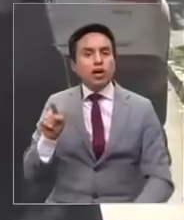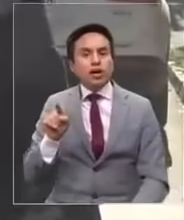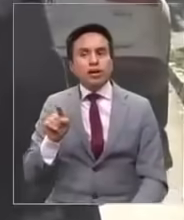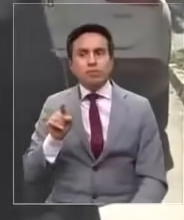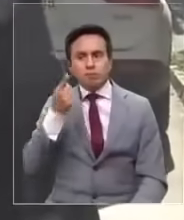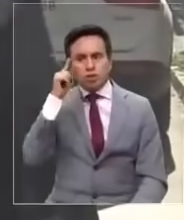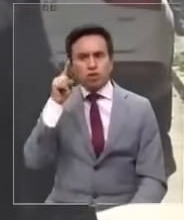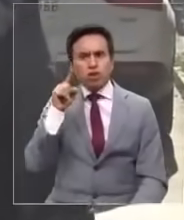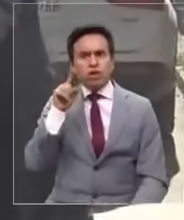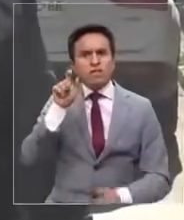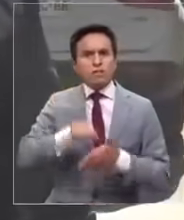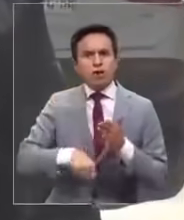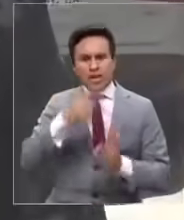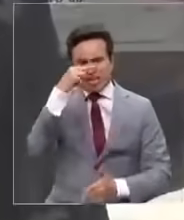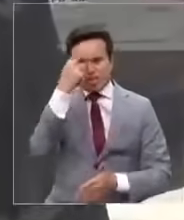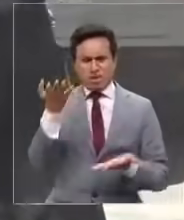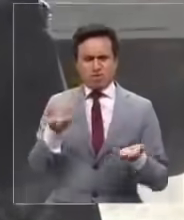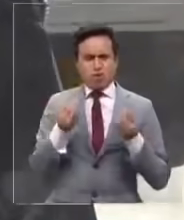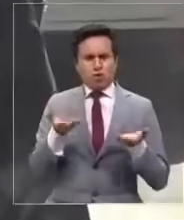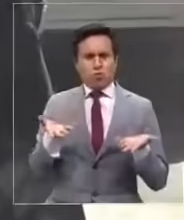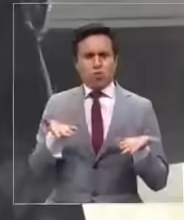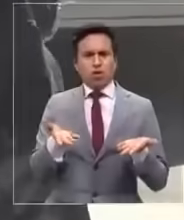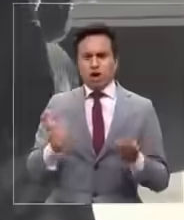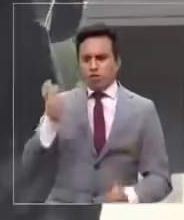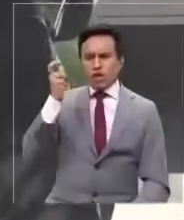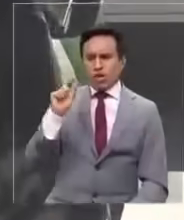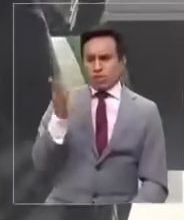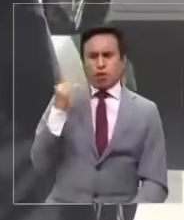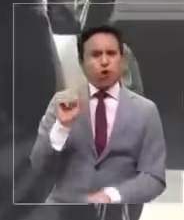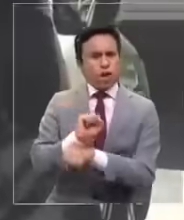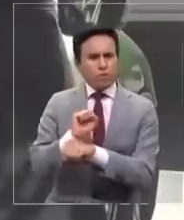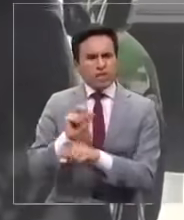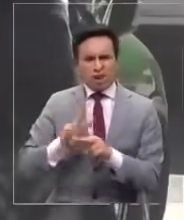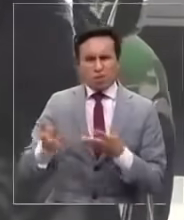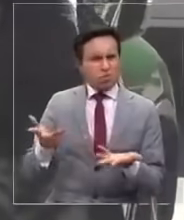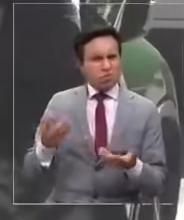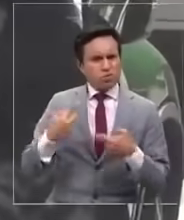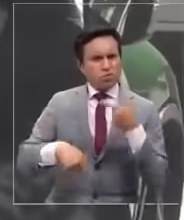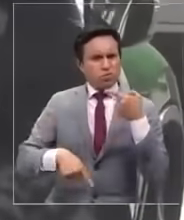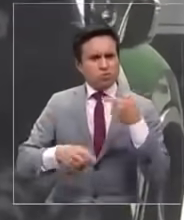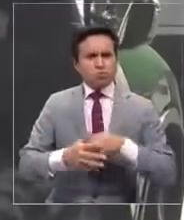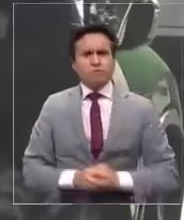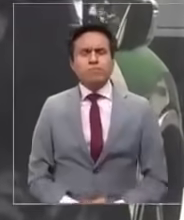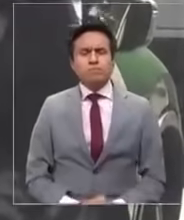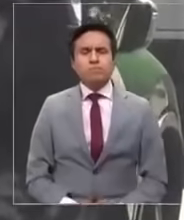Pero si estáis firmando hasta marzo. ¿Y te robaste recién una camioneta?